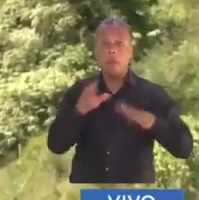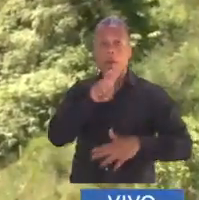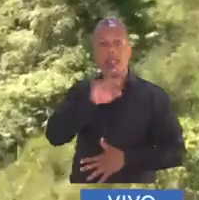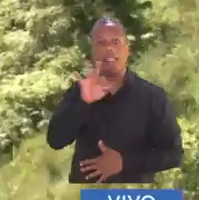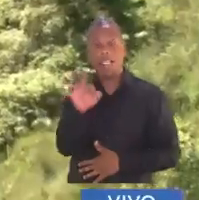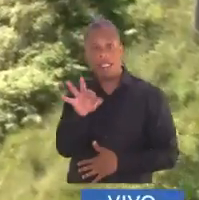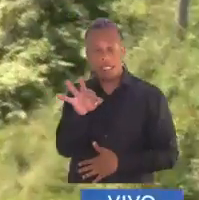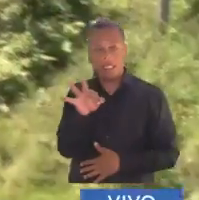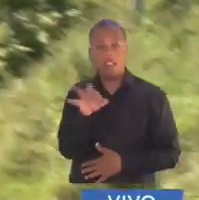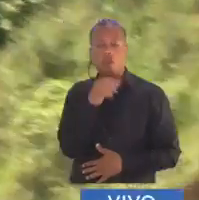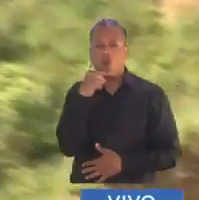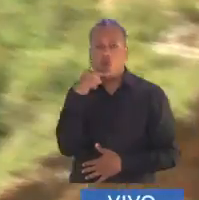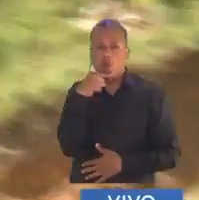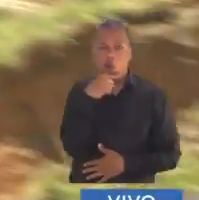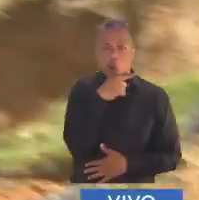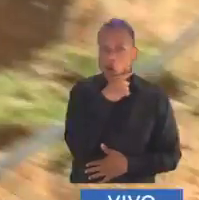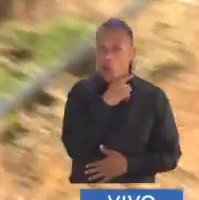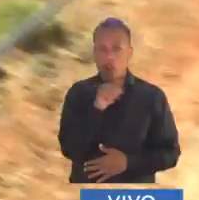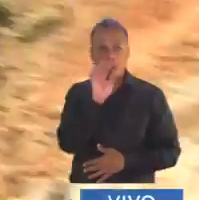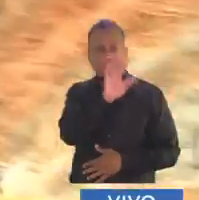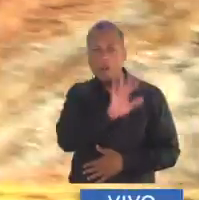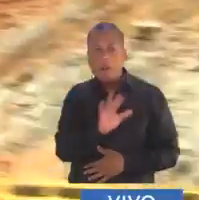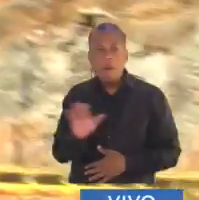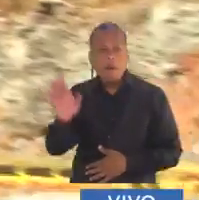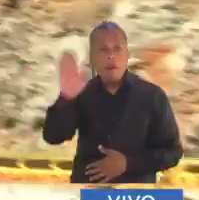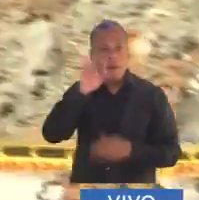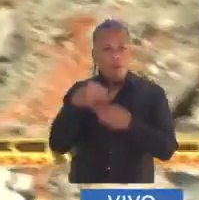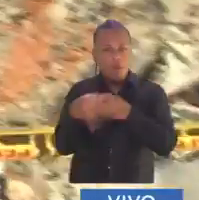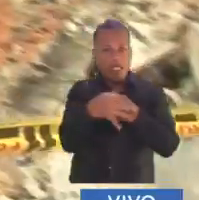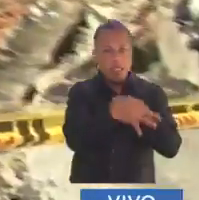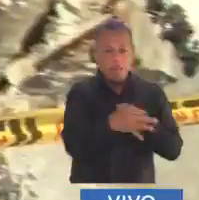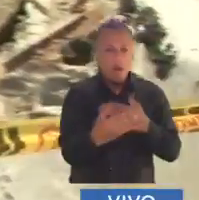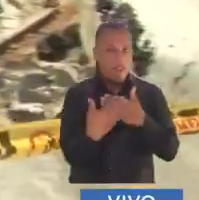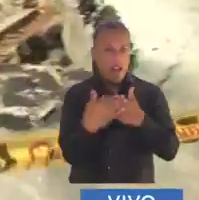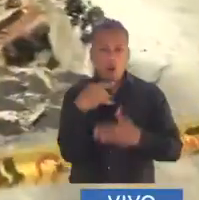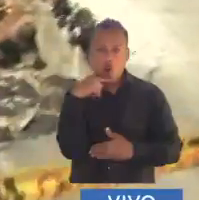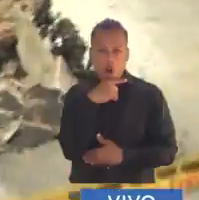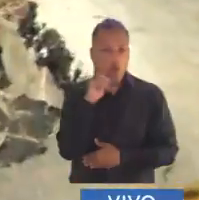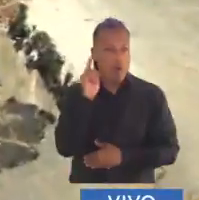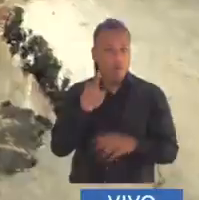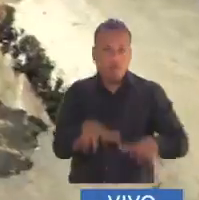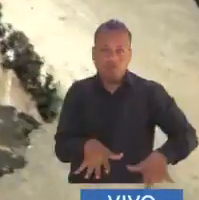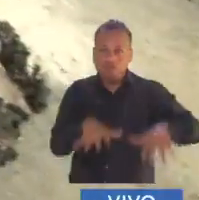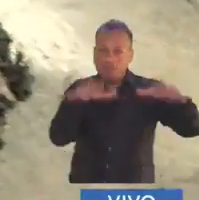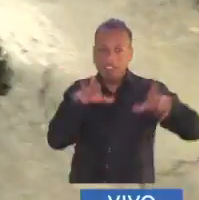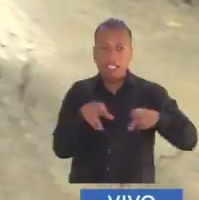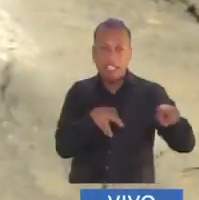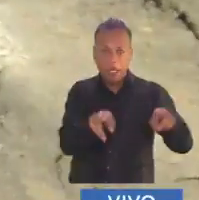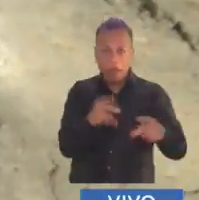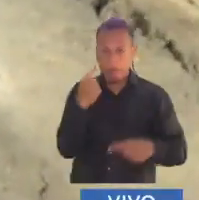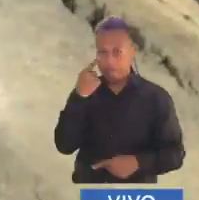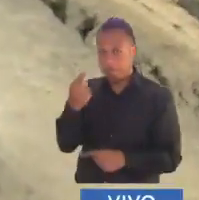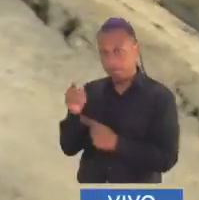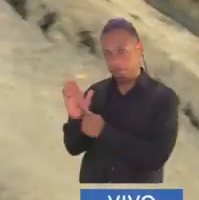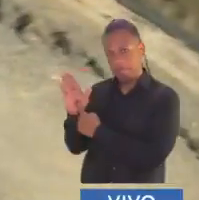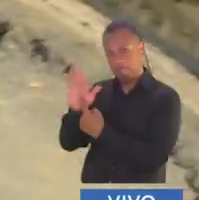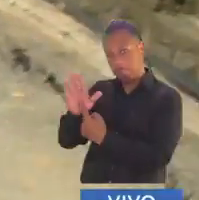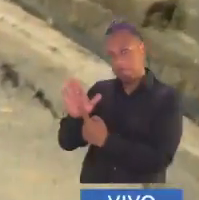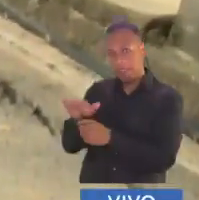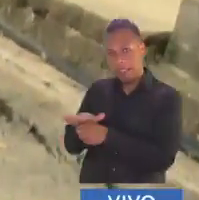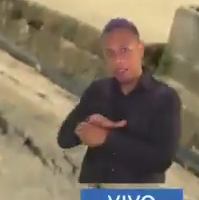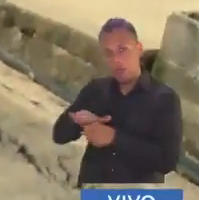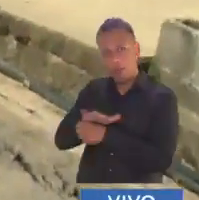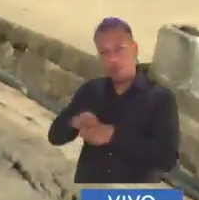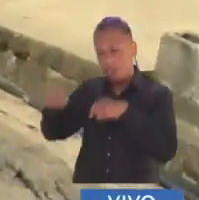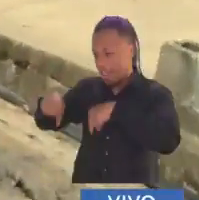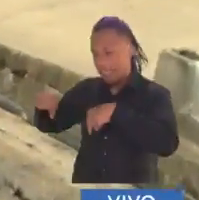alerta roja justamente por presuntas crecientes de los ríos pero quiero mostrarles Cuál es el panorama que se vive aquí en el corregimiento